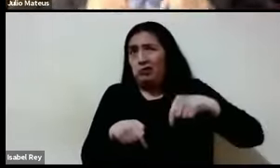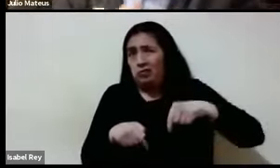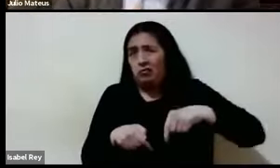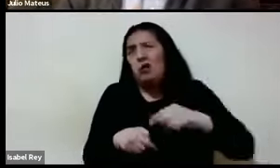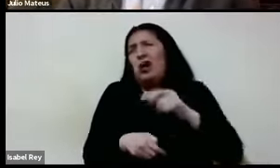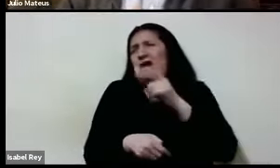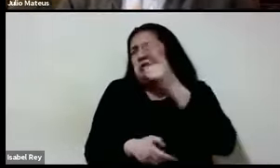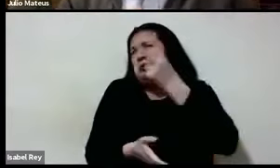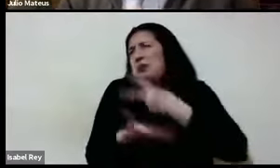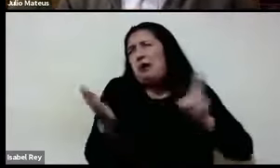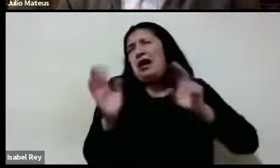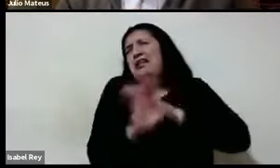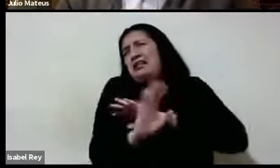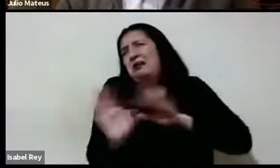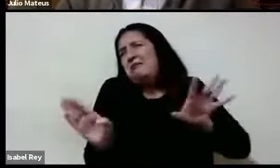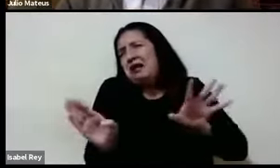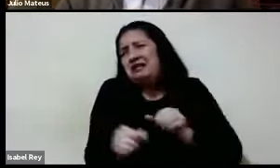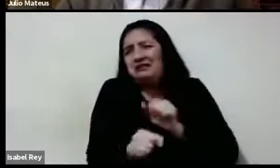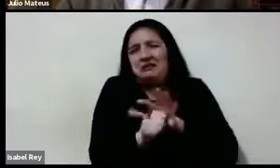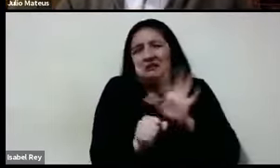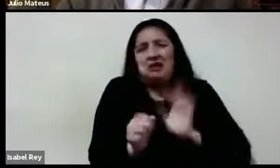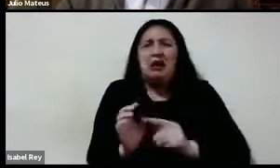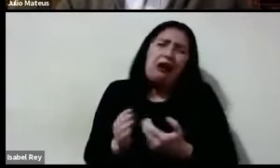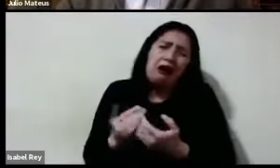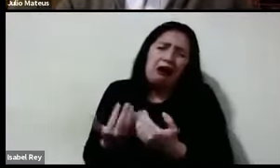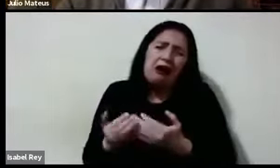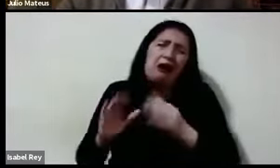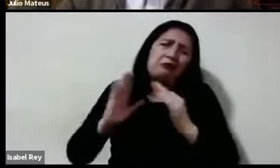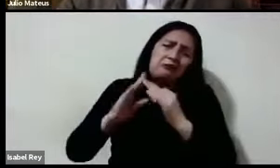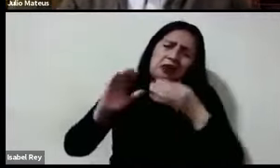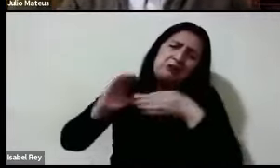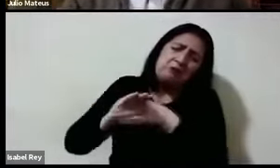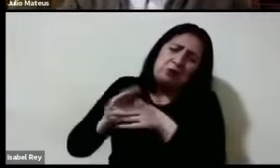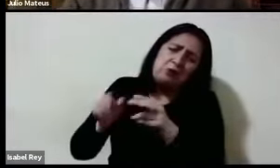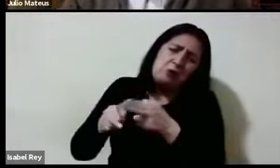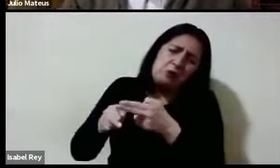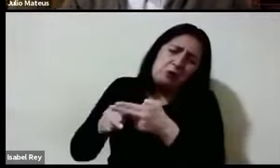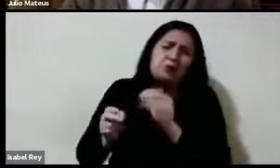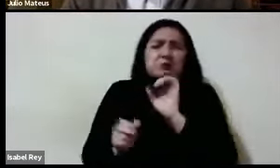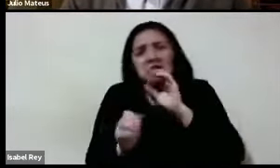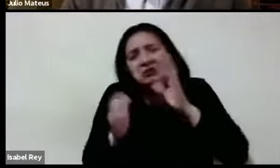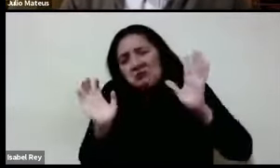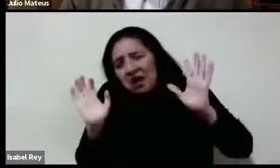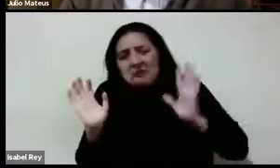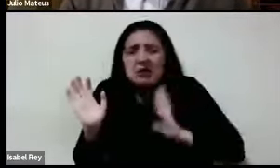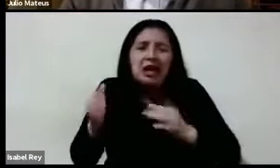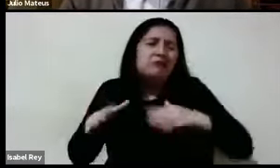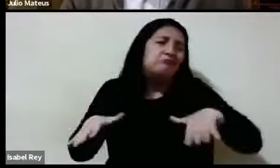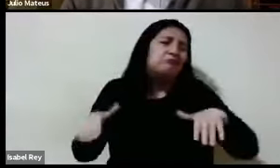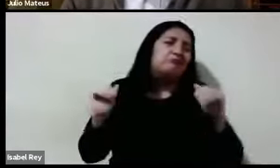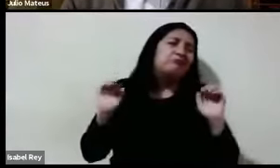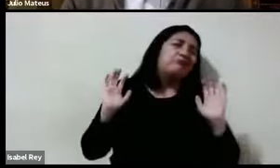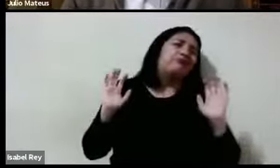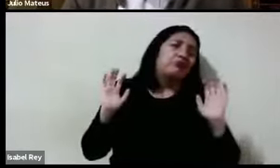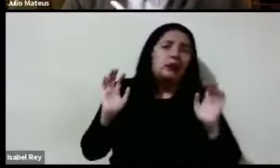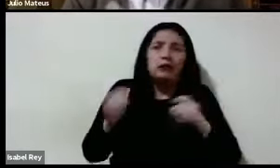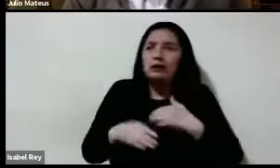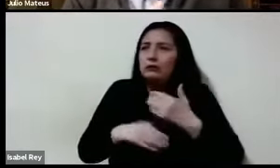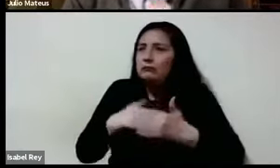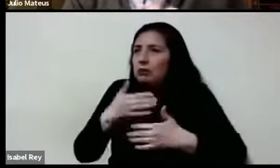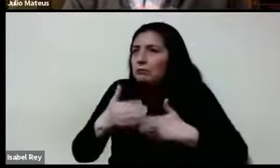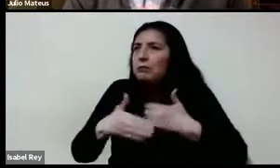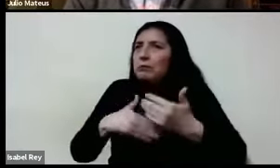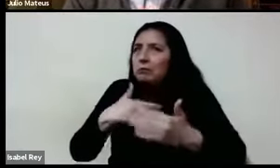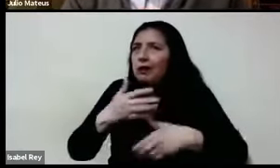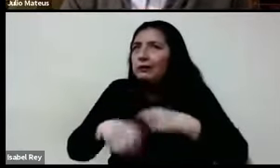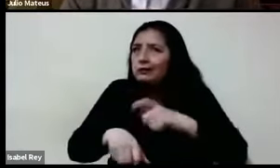solamente 2 semanas, iba a ser un aislamiento corto, entonces muchos como que dijeron, bueno, ya no hago nada, ¿no? Conforme fue pasando el tiempo